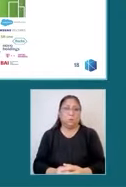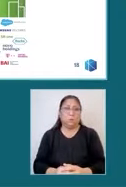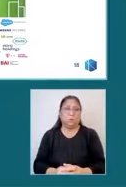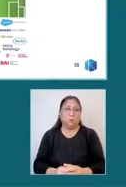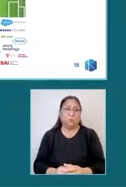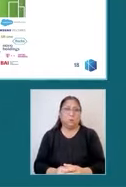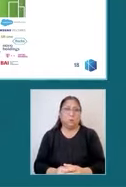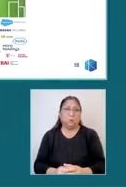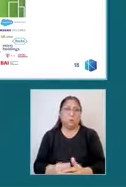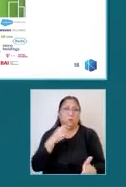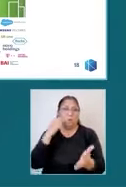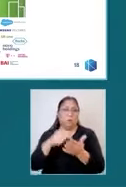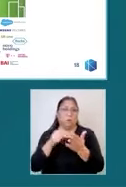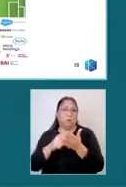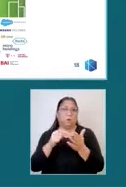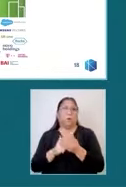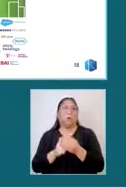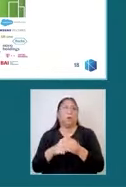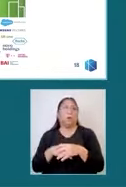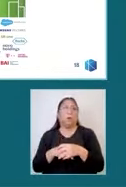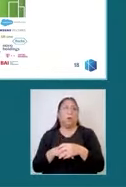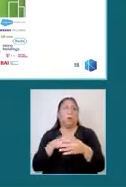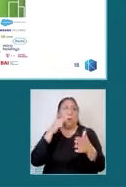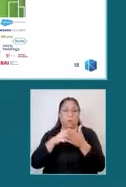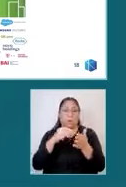En este evento de startups en el Perú.